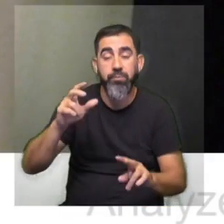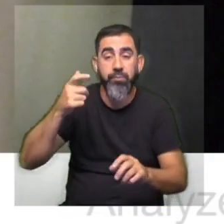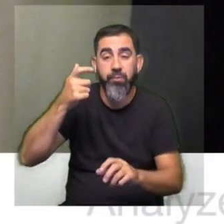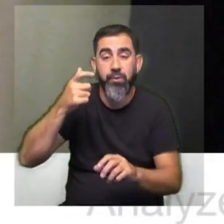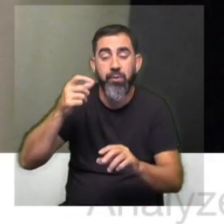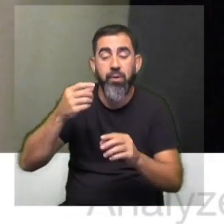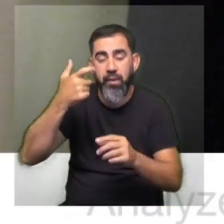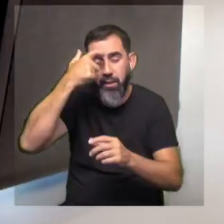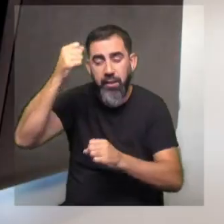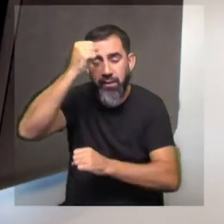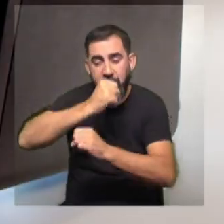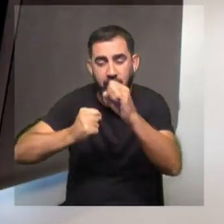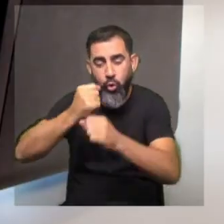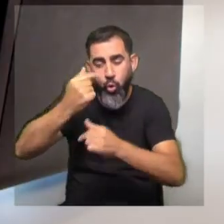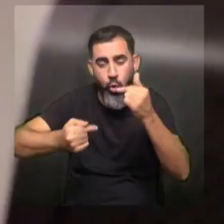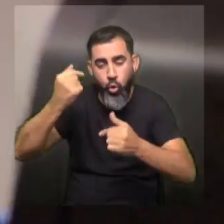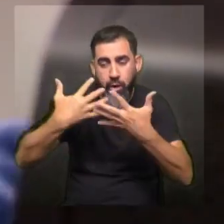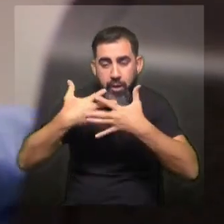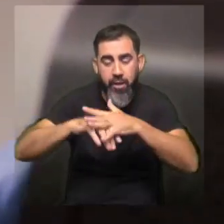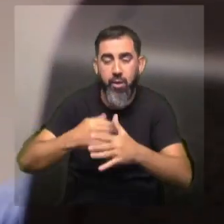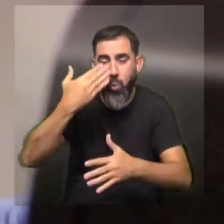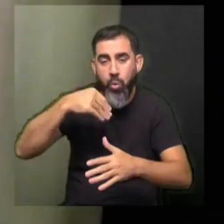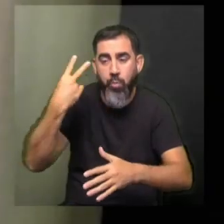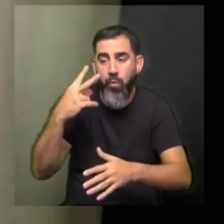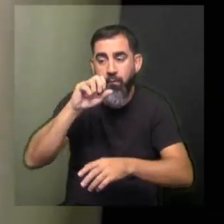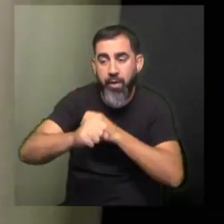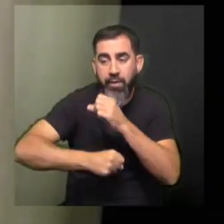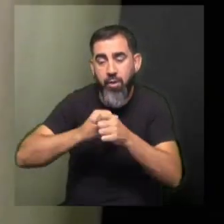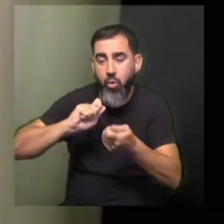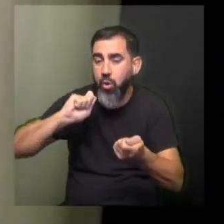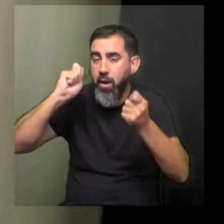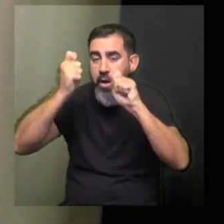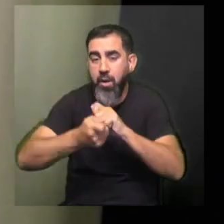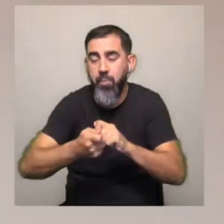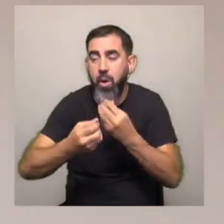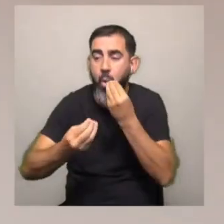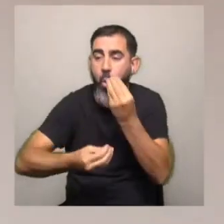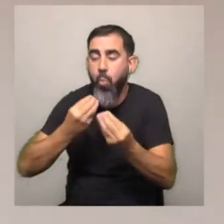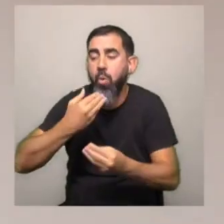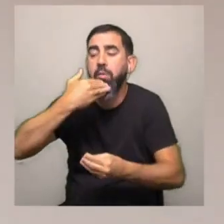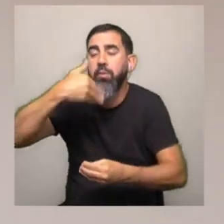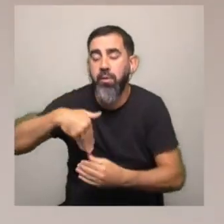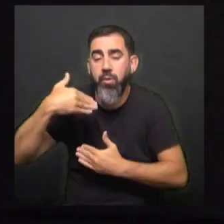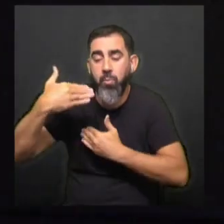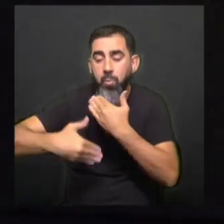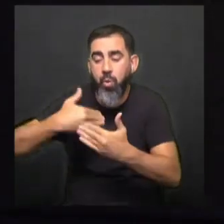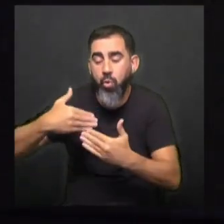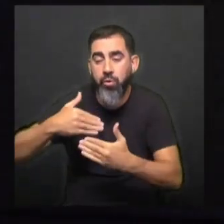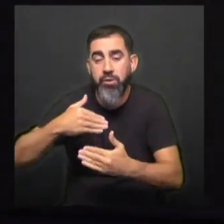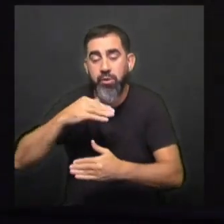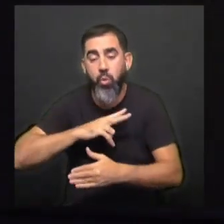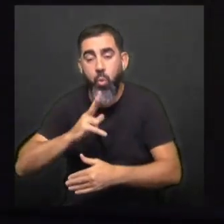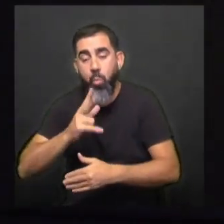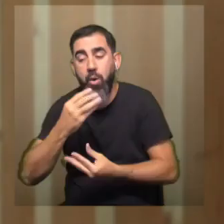un conjunto de tecnologías, digamos, que en los últimos 20 años ha cambiado radicalmente cómo entendemos los procesos biológicos y cómo